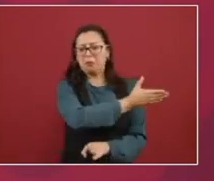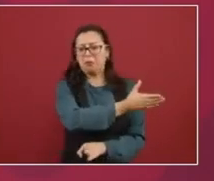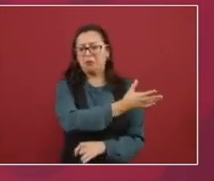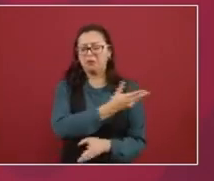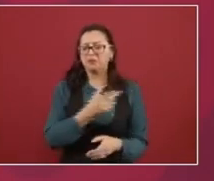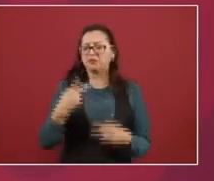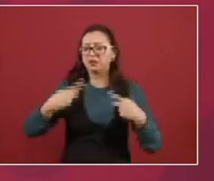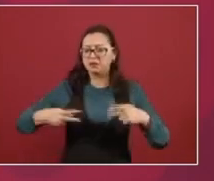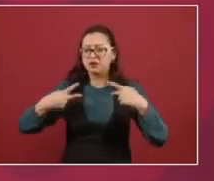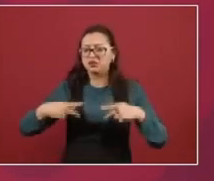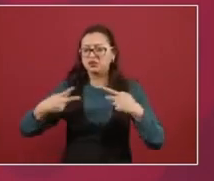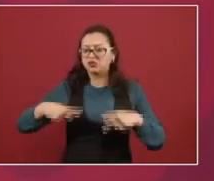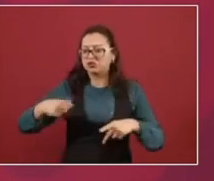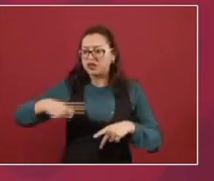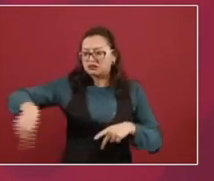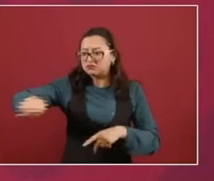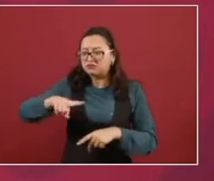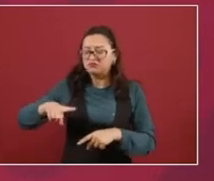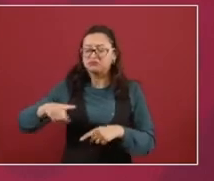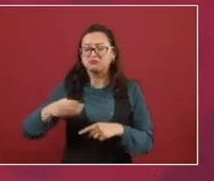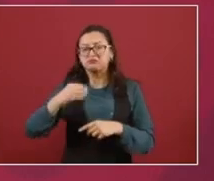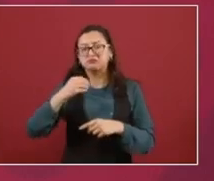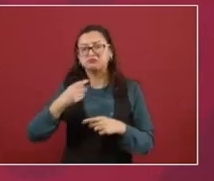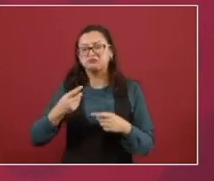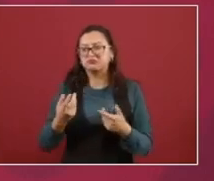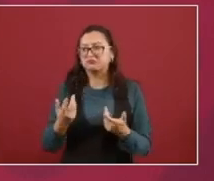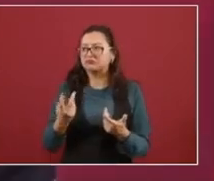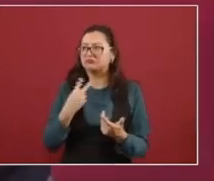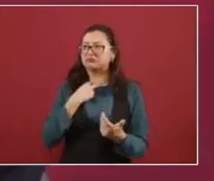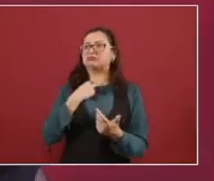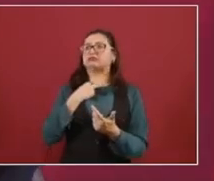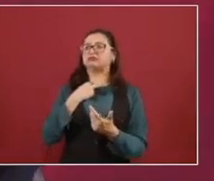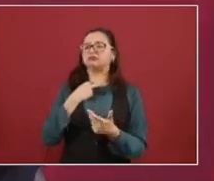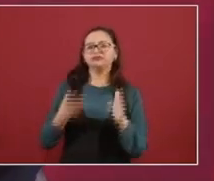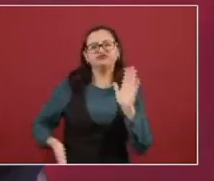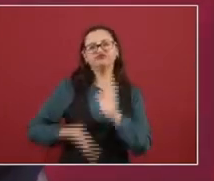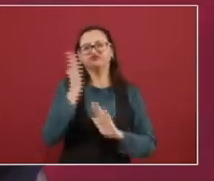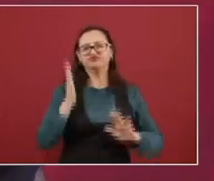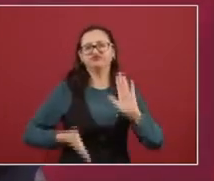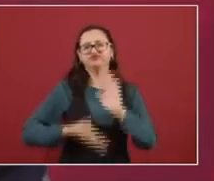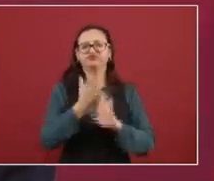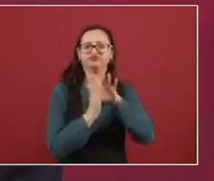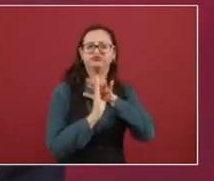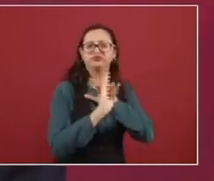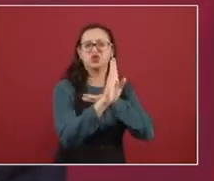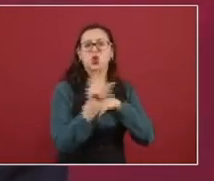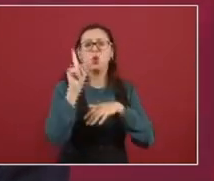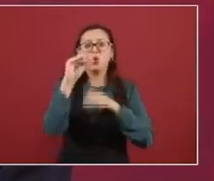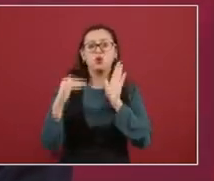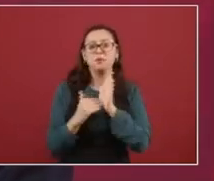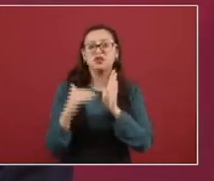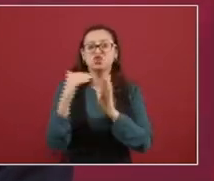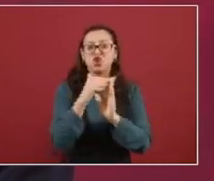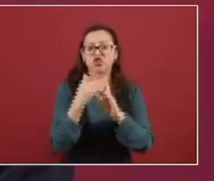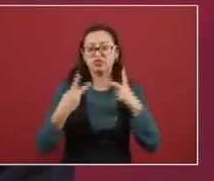salieron de Veracruz, emigraron más de 1 millón de veracruzanos